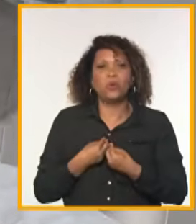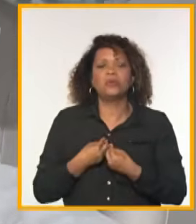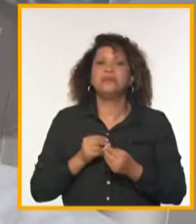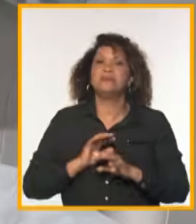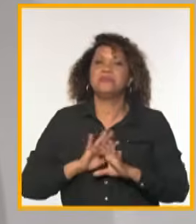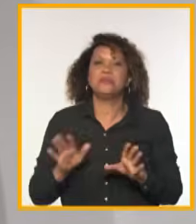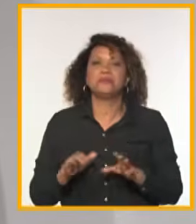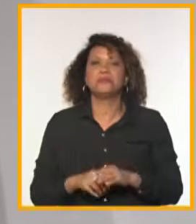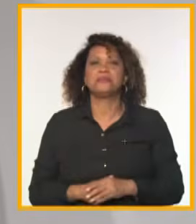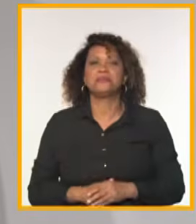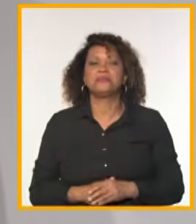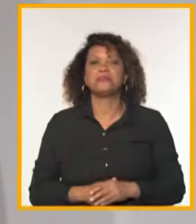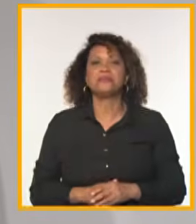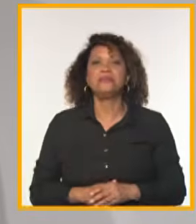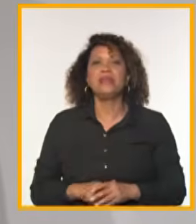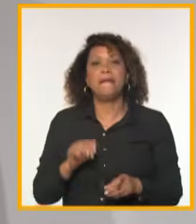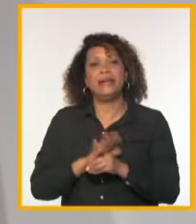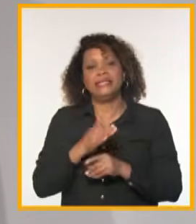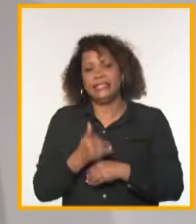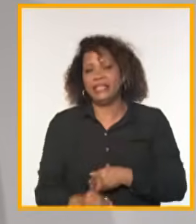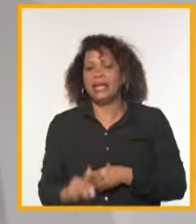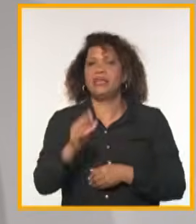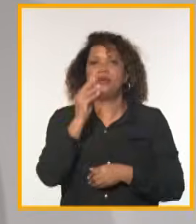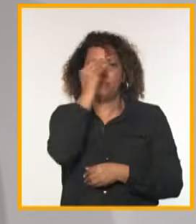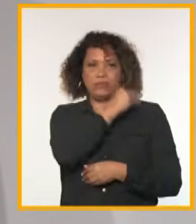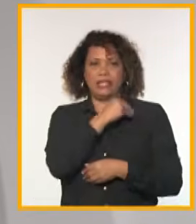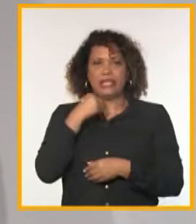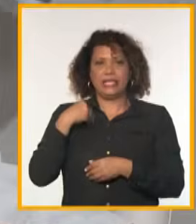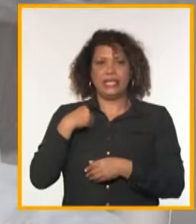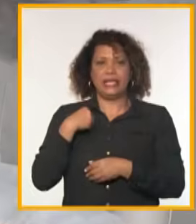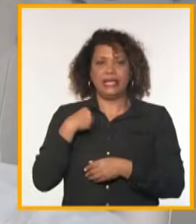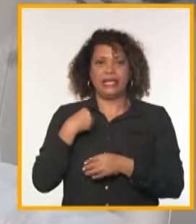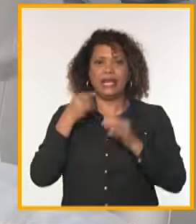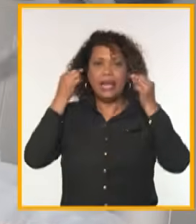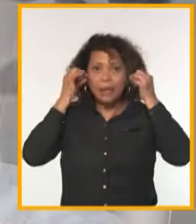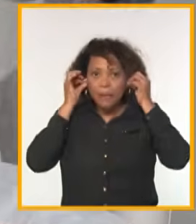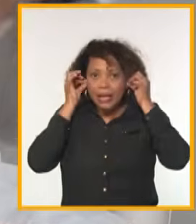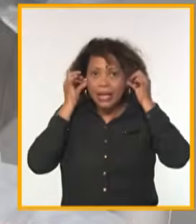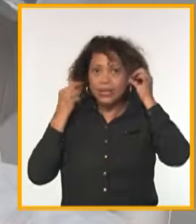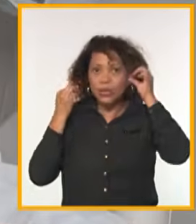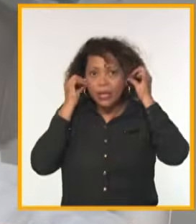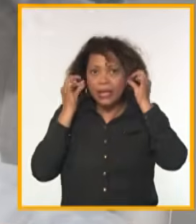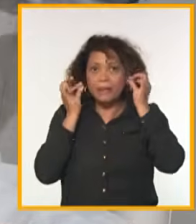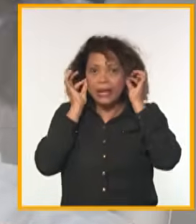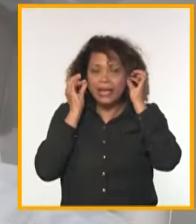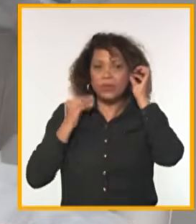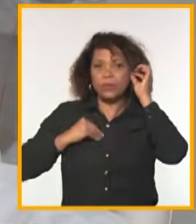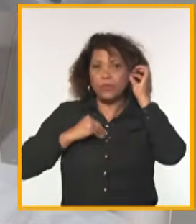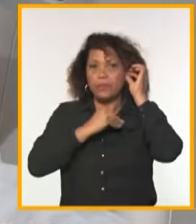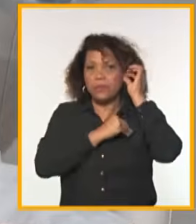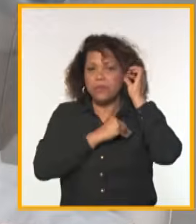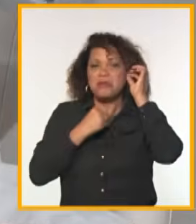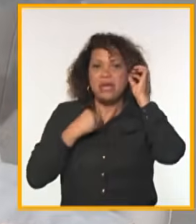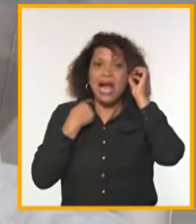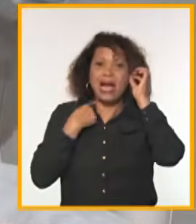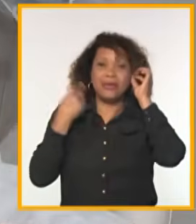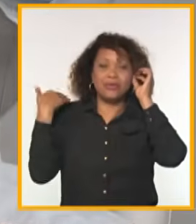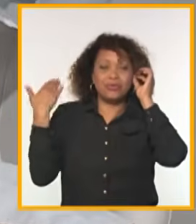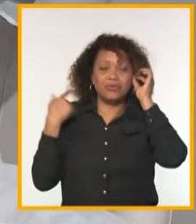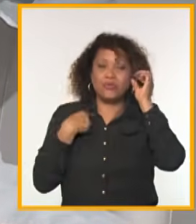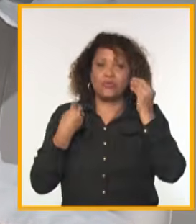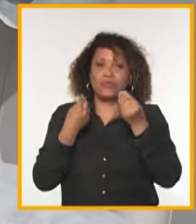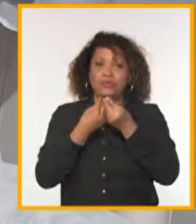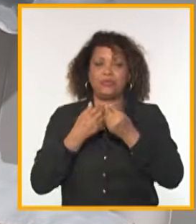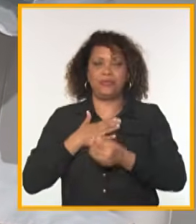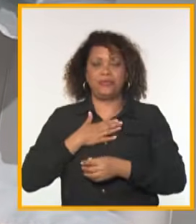Hospital y desde ahí tengo eso. Bueno, entonces te decía que Terry me plantea la tarea de ir al